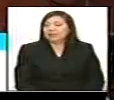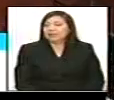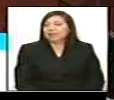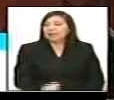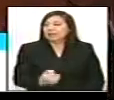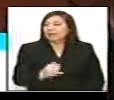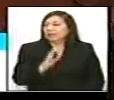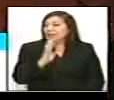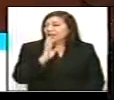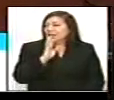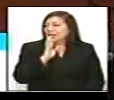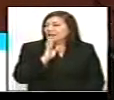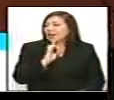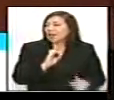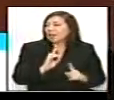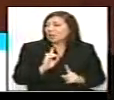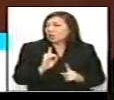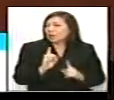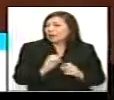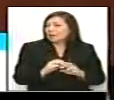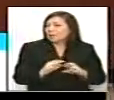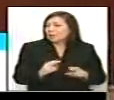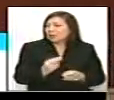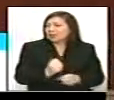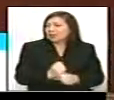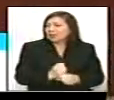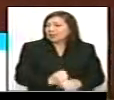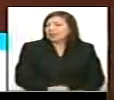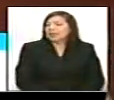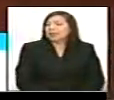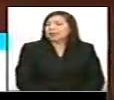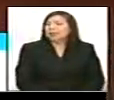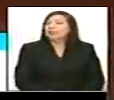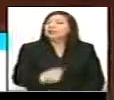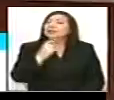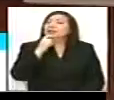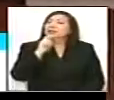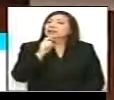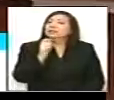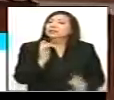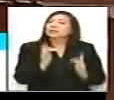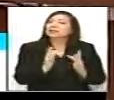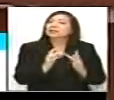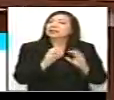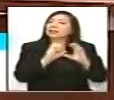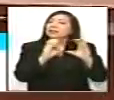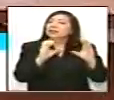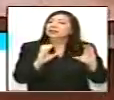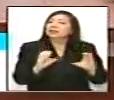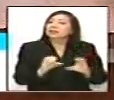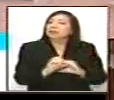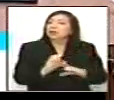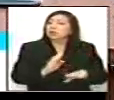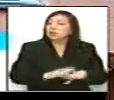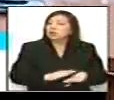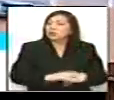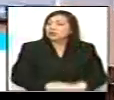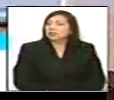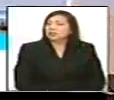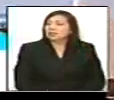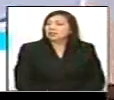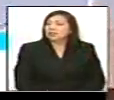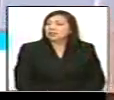Habíamos hablado en algún momento en una de las mesas de trabajo de la necesidad de que haya una entidad certificadora respecto a